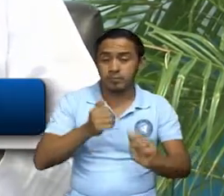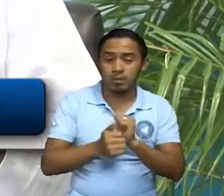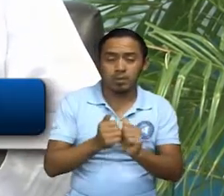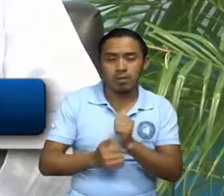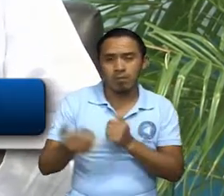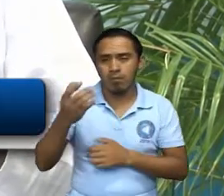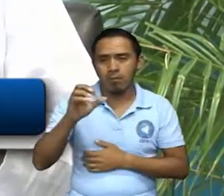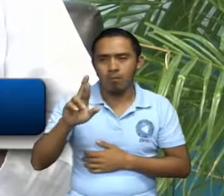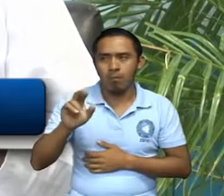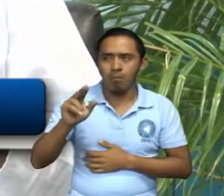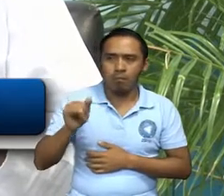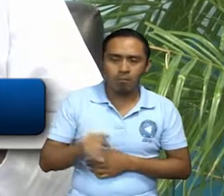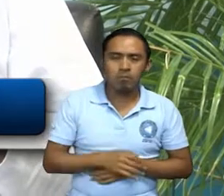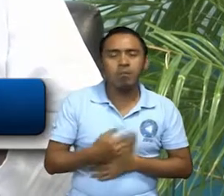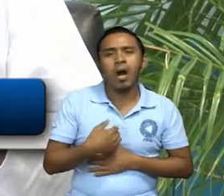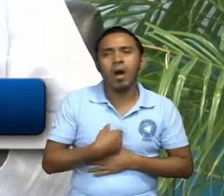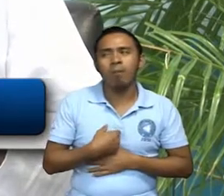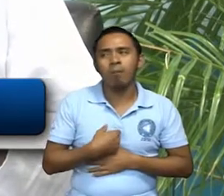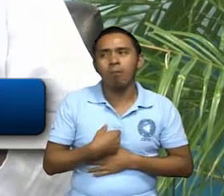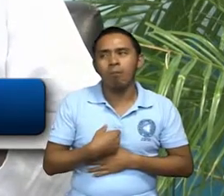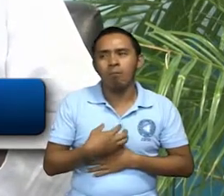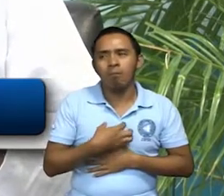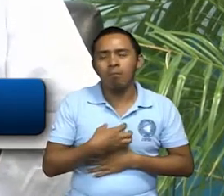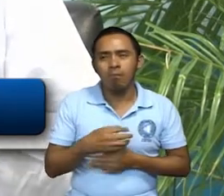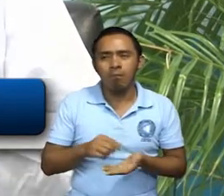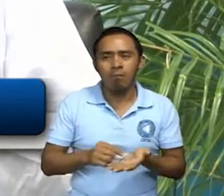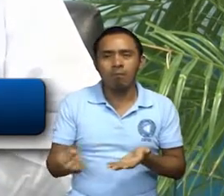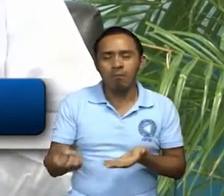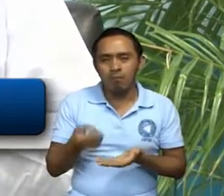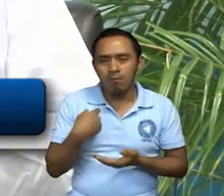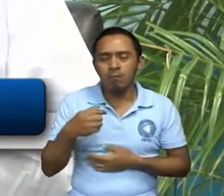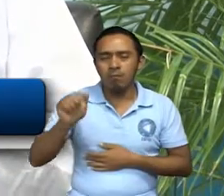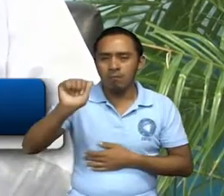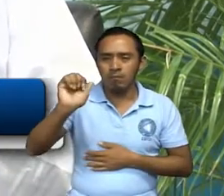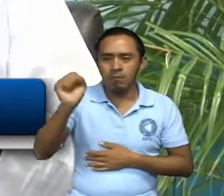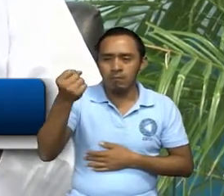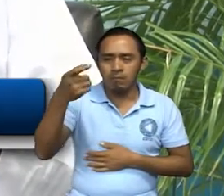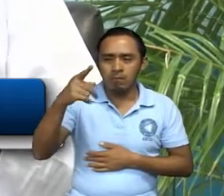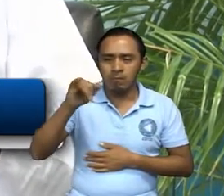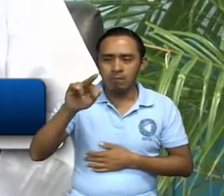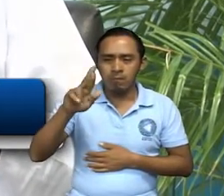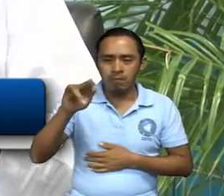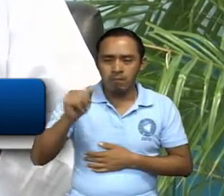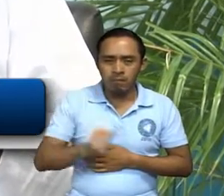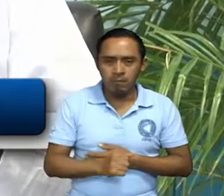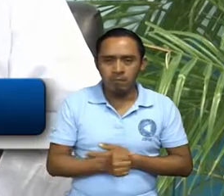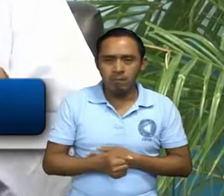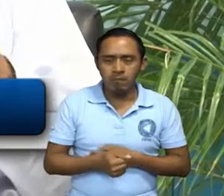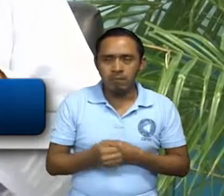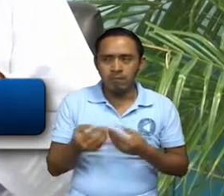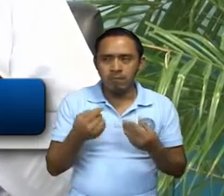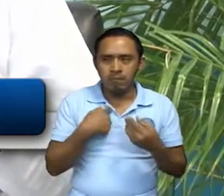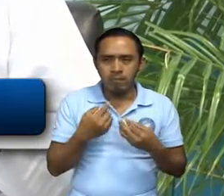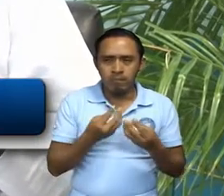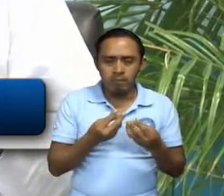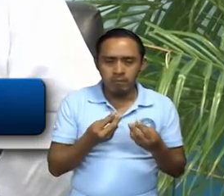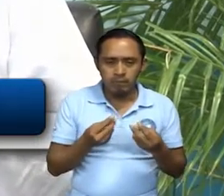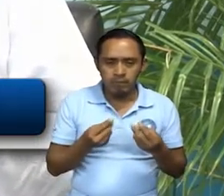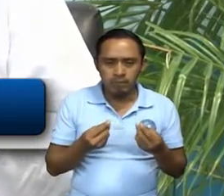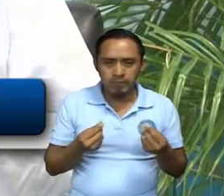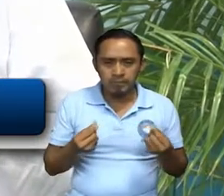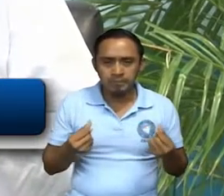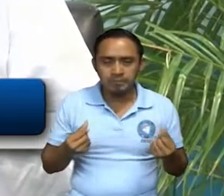se les da su aspirina como anticoagulante para evitar lo que es coágulos en la sangre. Entonces eso evita lo